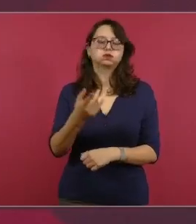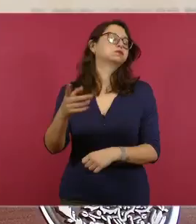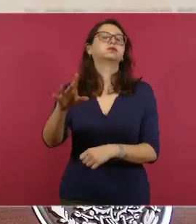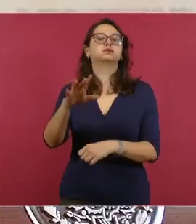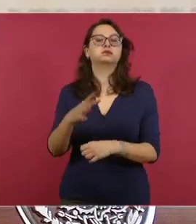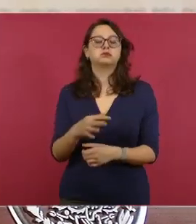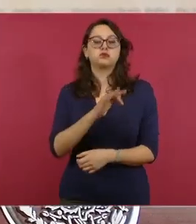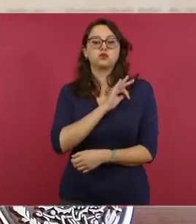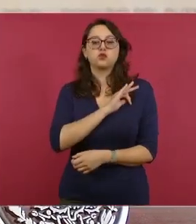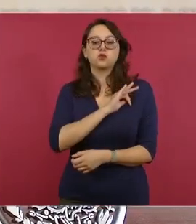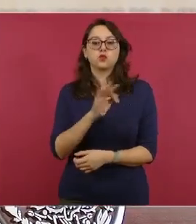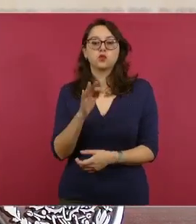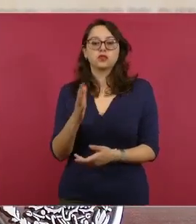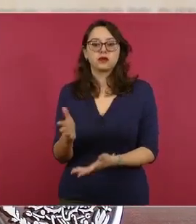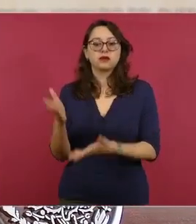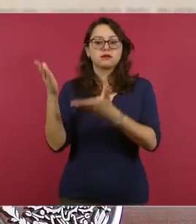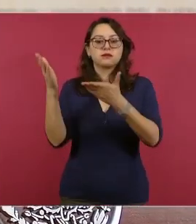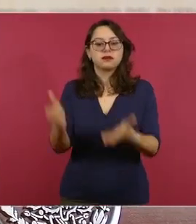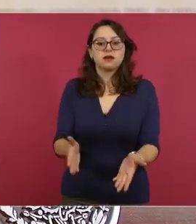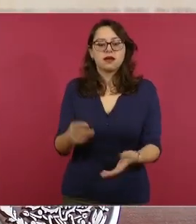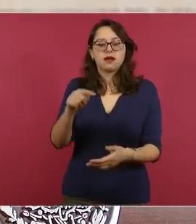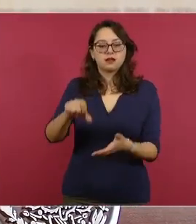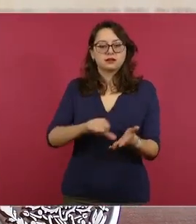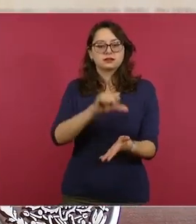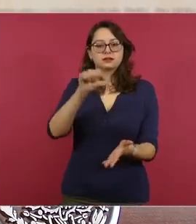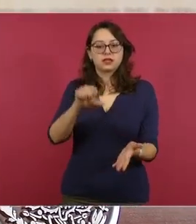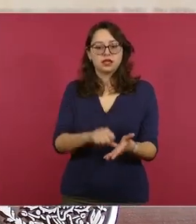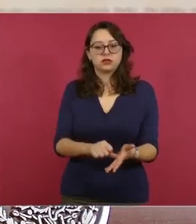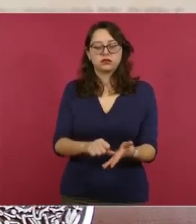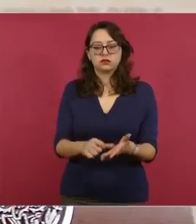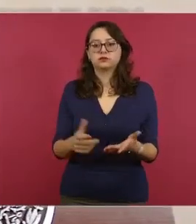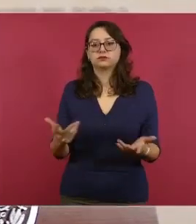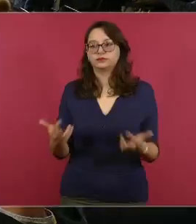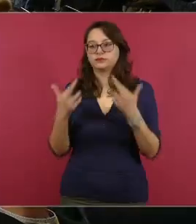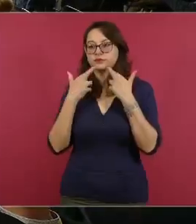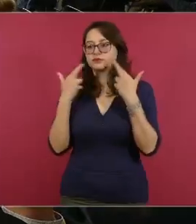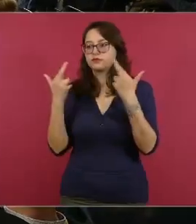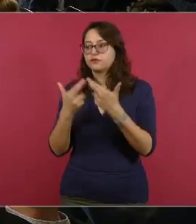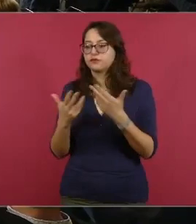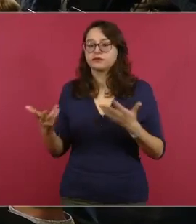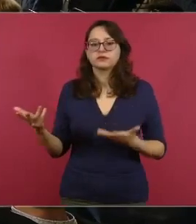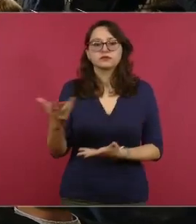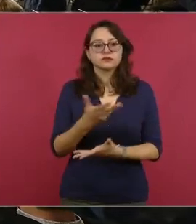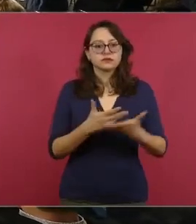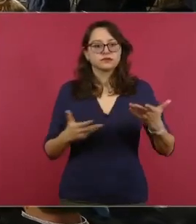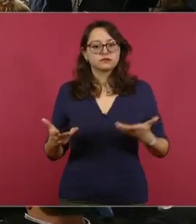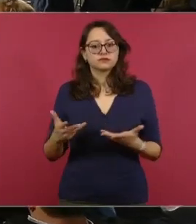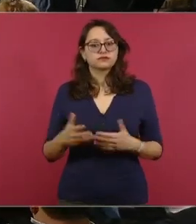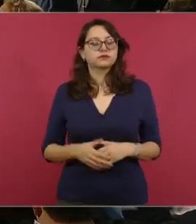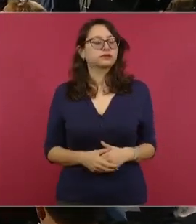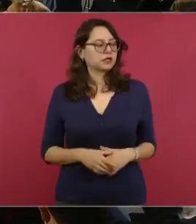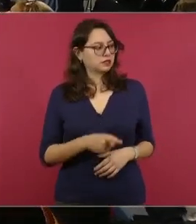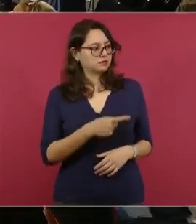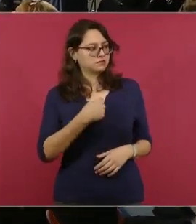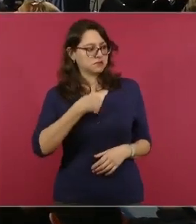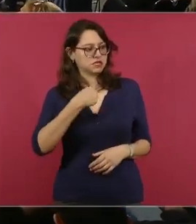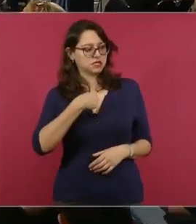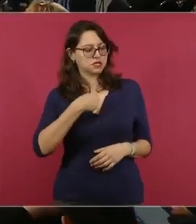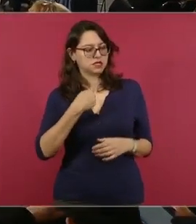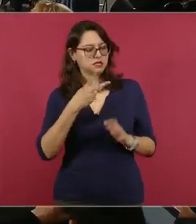naval, para tener la reunión. A ver si podemos pasar el mensaje.